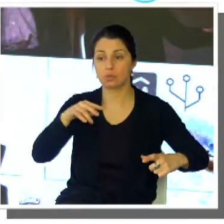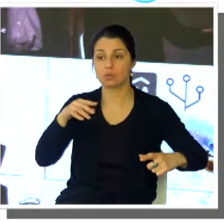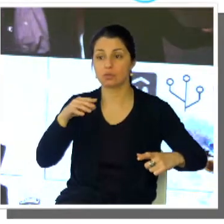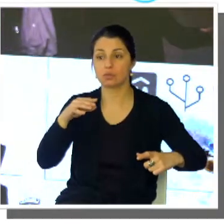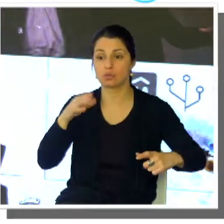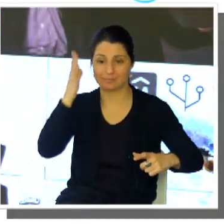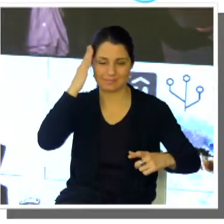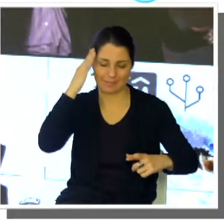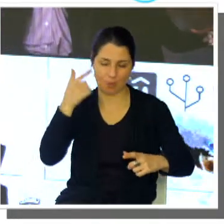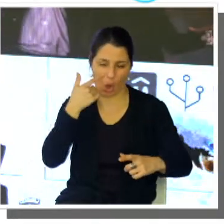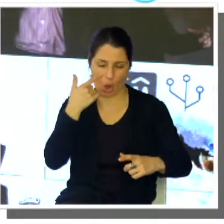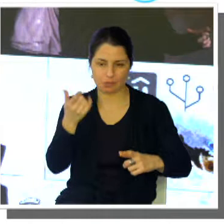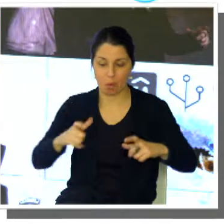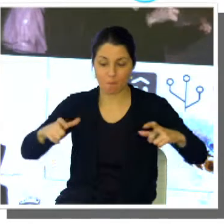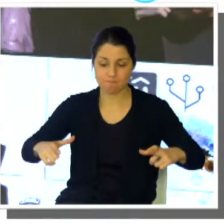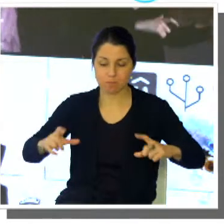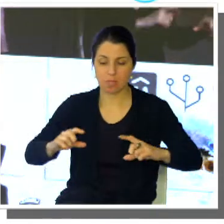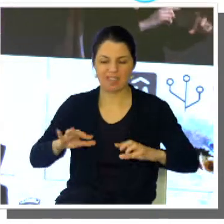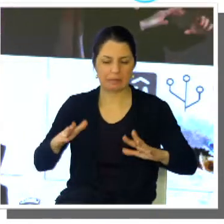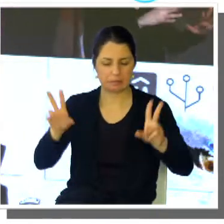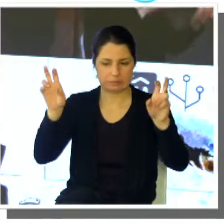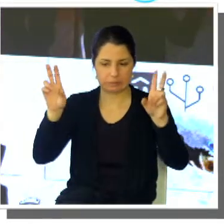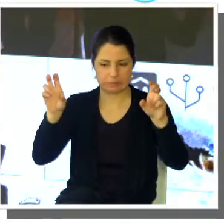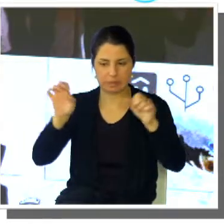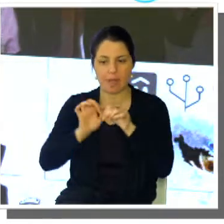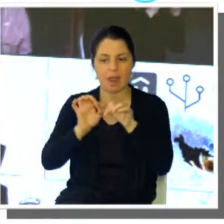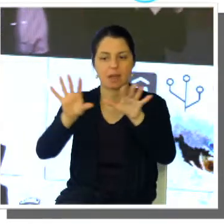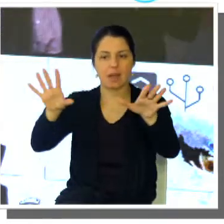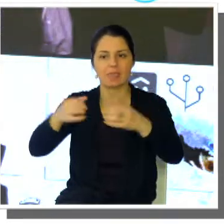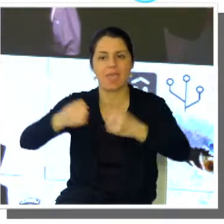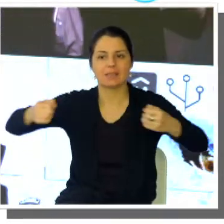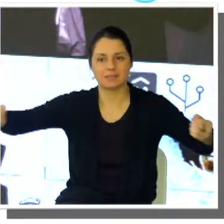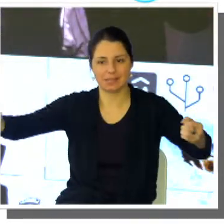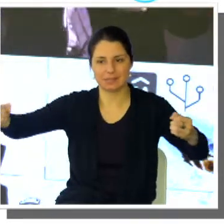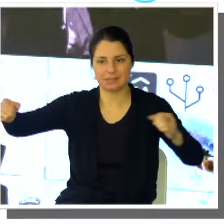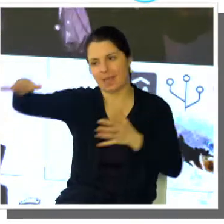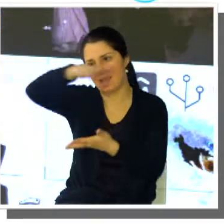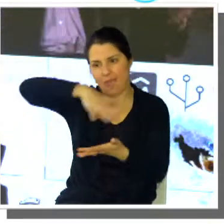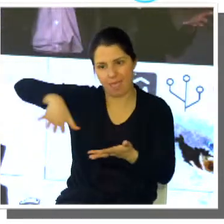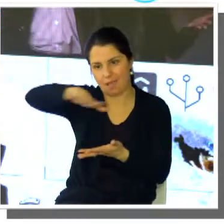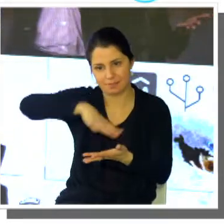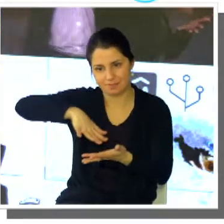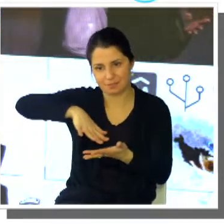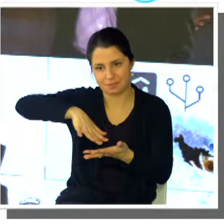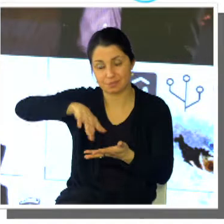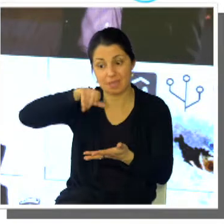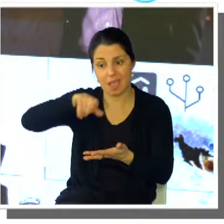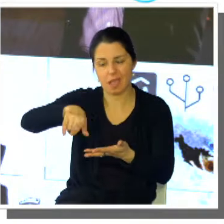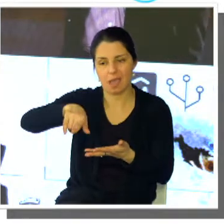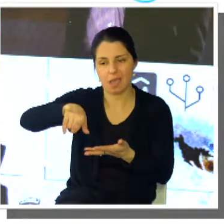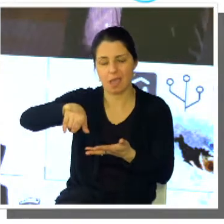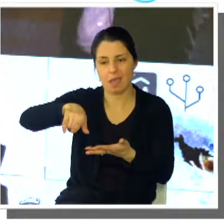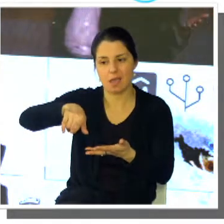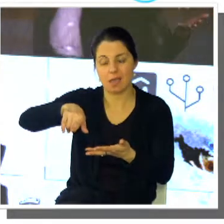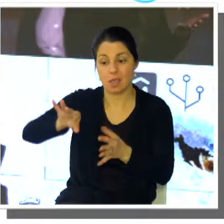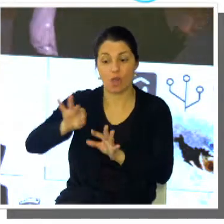sabemos mover, es la esfera que tiene que ver con las redes de extensa cobertura, ¿no? De área extensa. Ahí